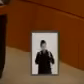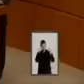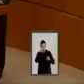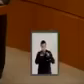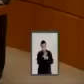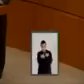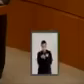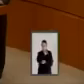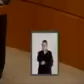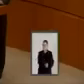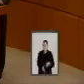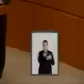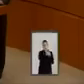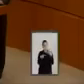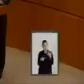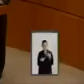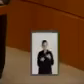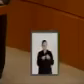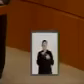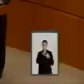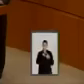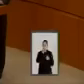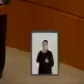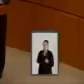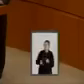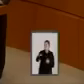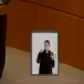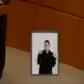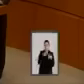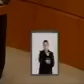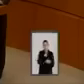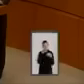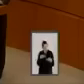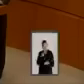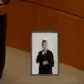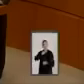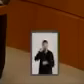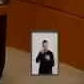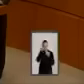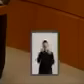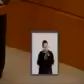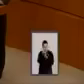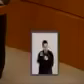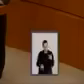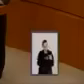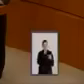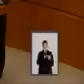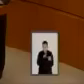1, la profesionalización real del magisterio. 2, la